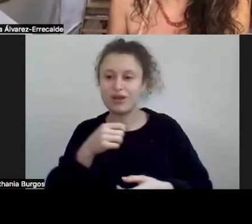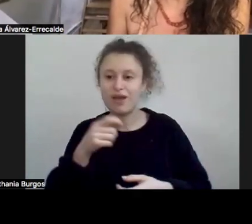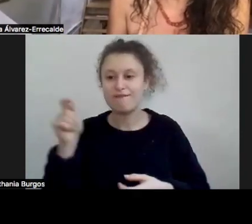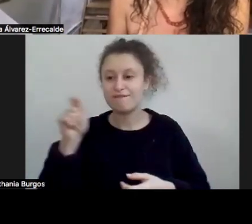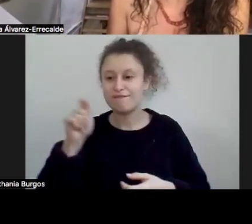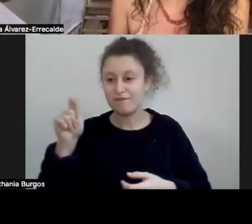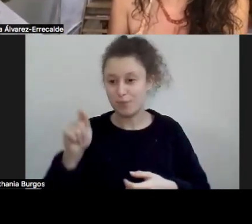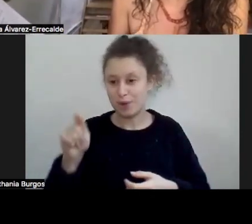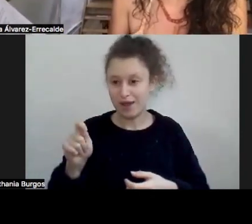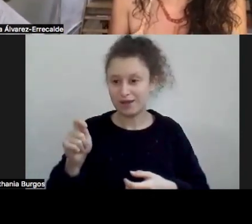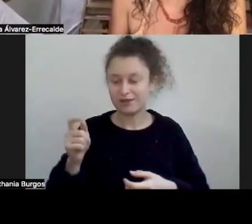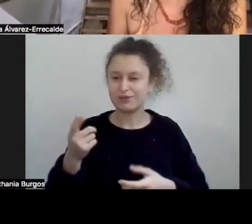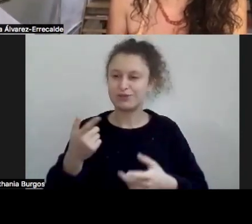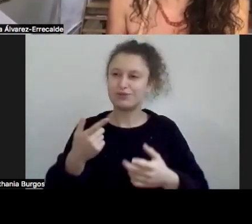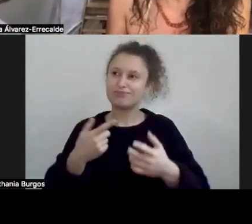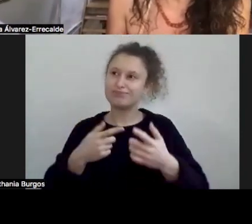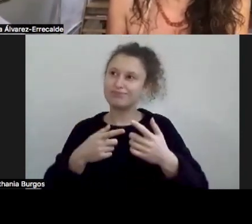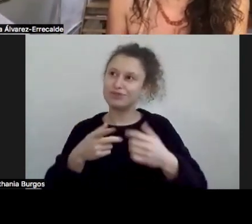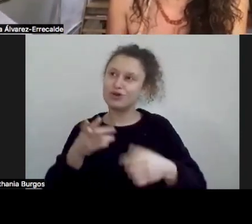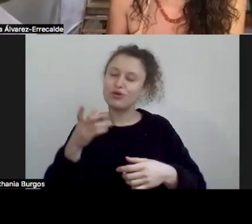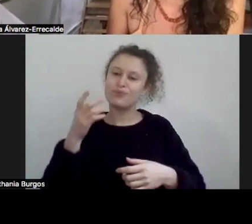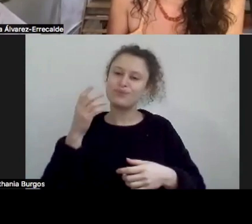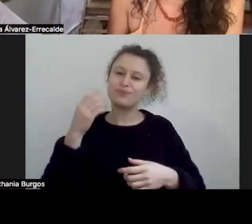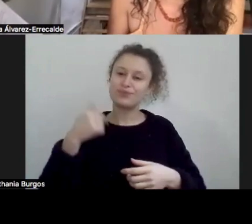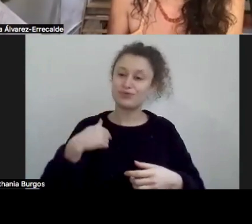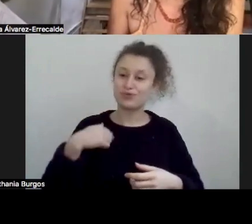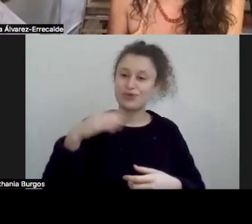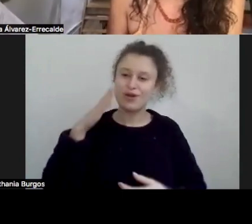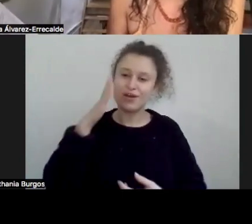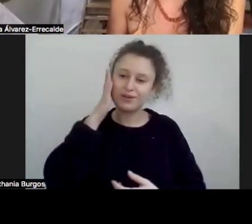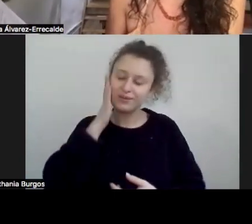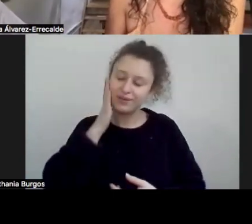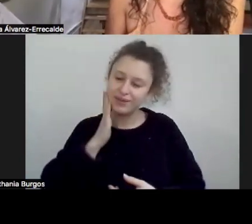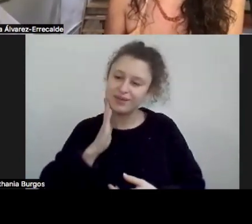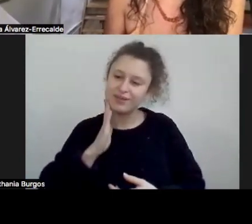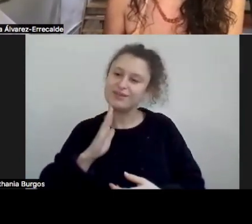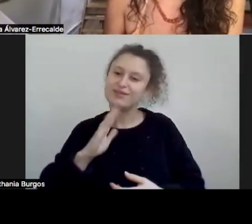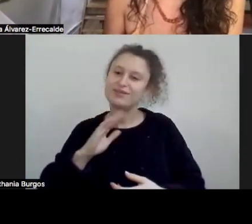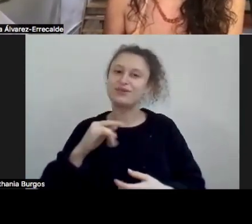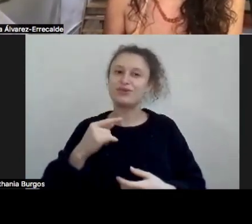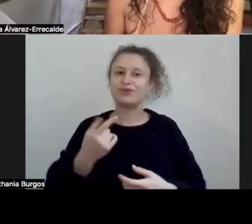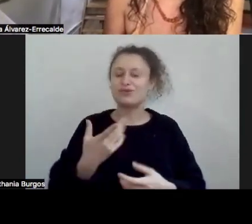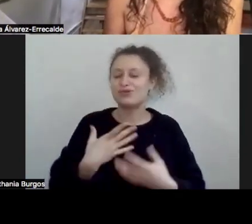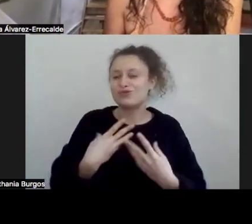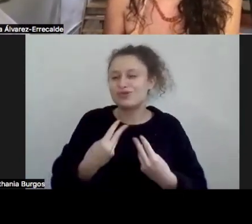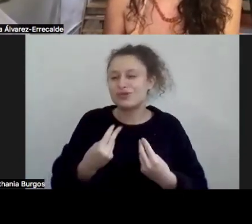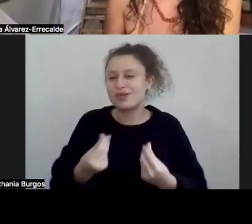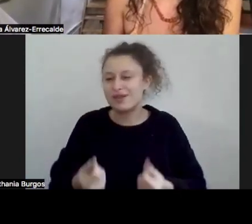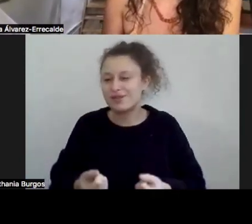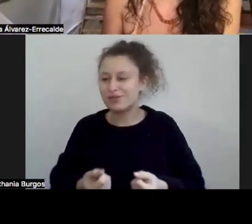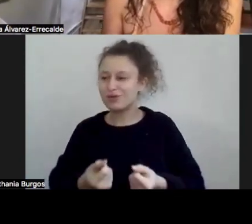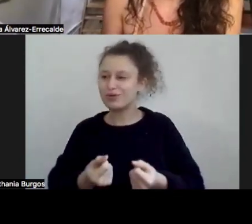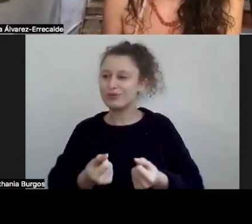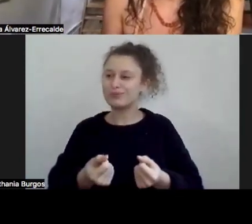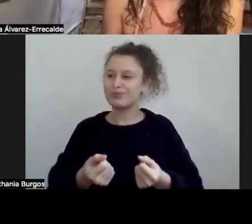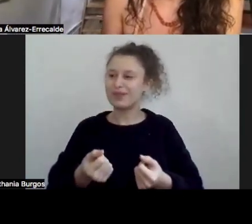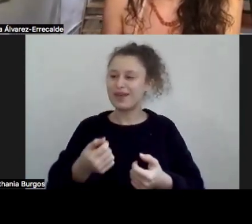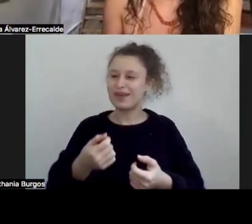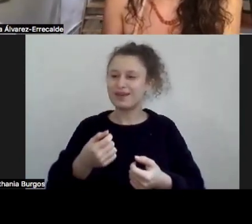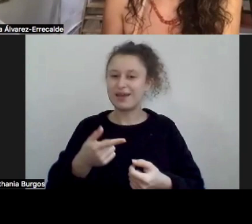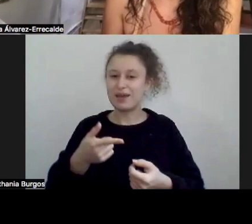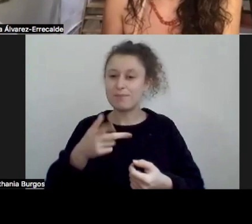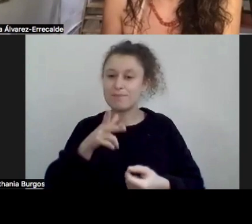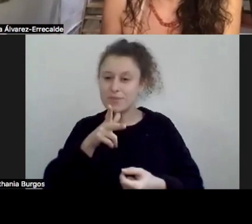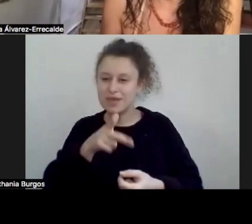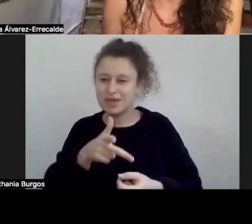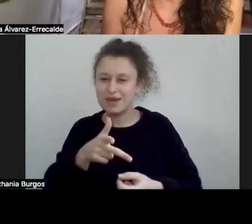le acaricio, sintiéndome la madre de la niña más dulce de todo el planeta. Seré egoísta por no querer interrumpir en lo más mínimo esa